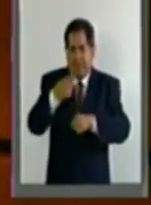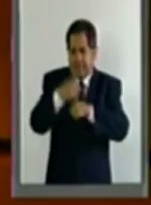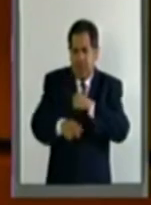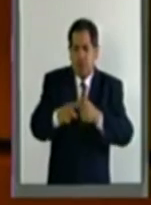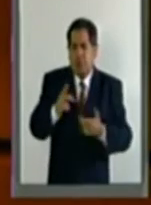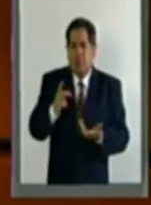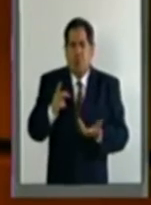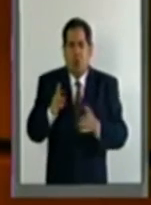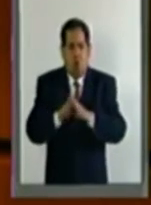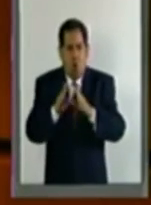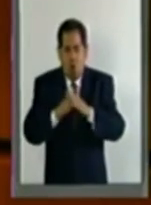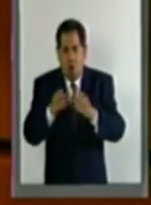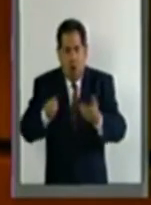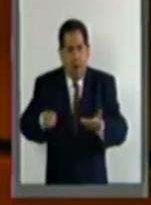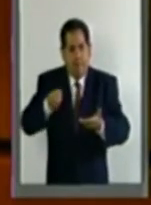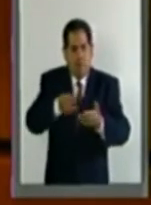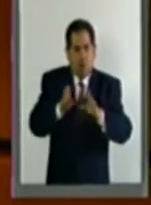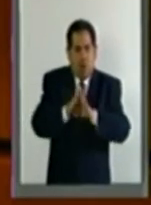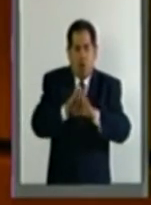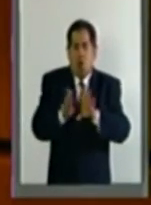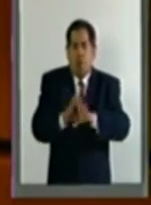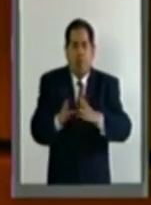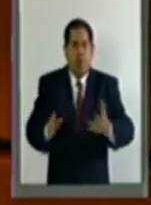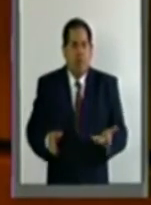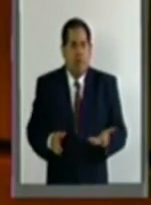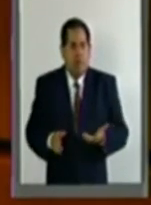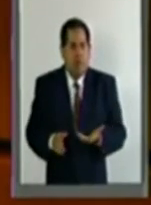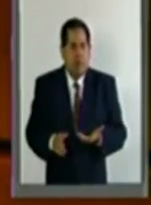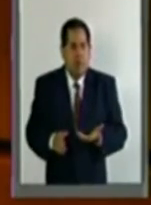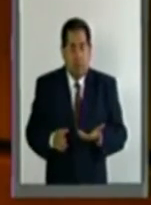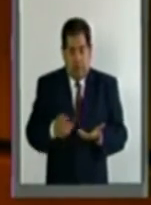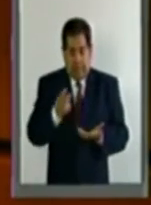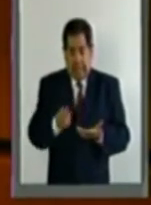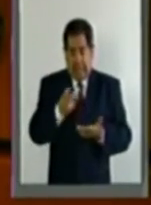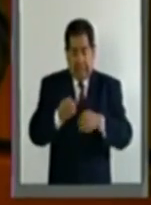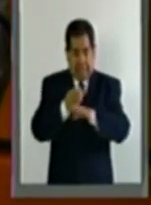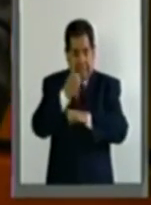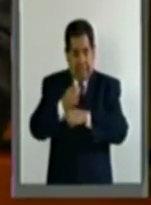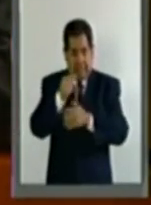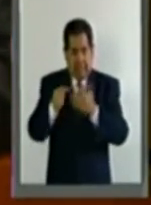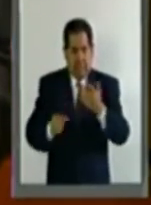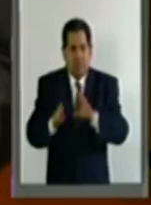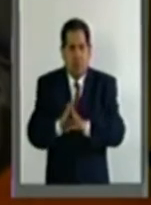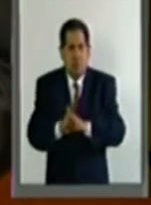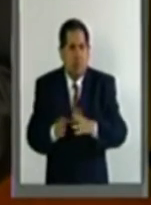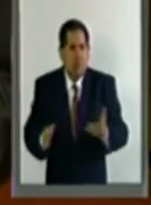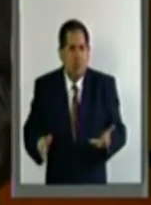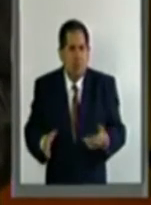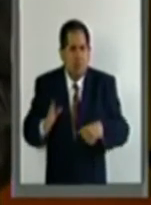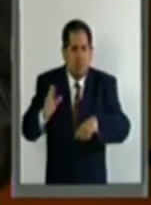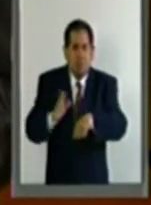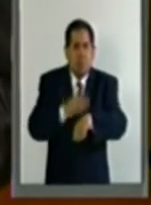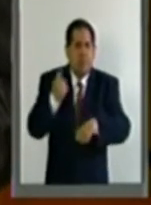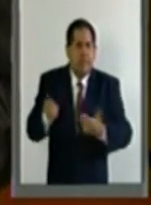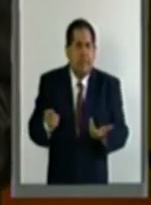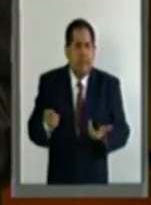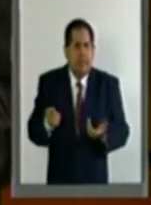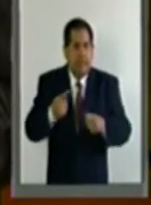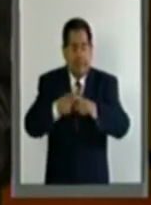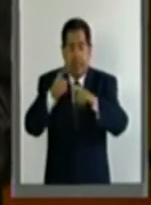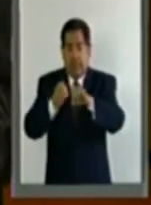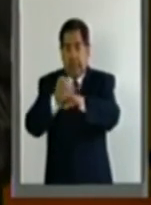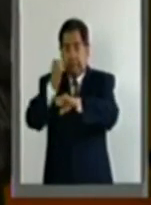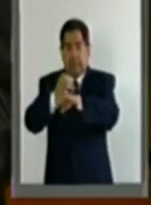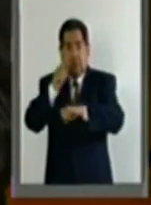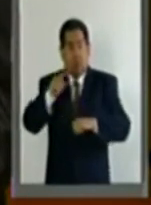perjuicios o aportaciones de estas entidades, ¿por qué los estados